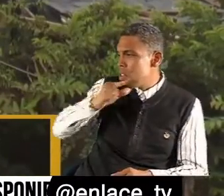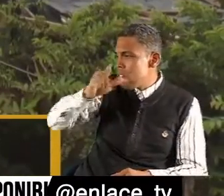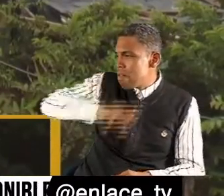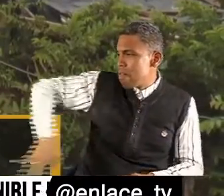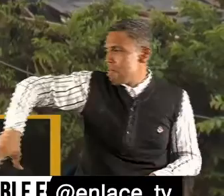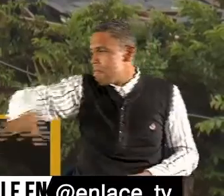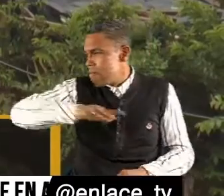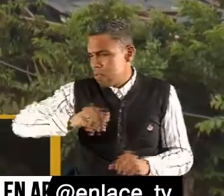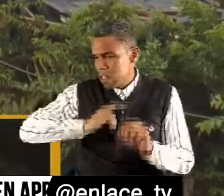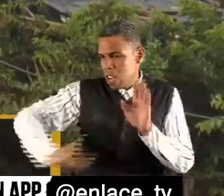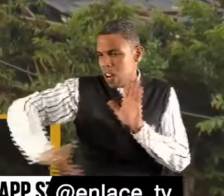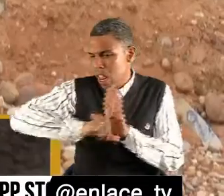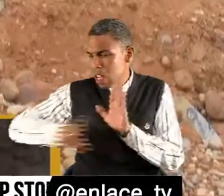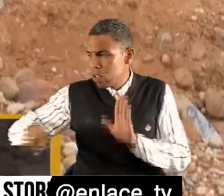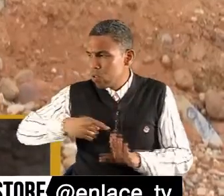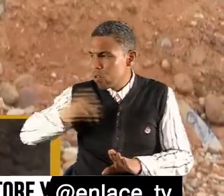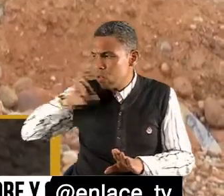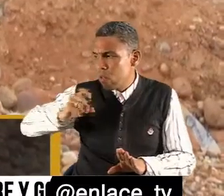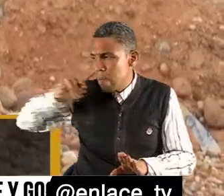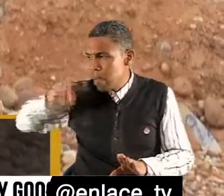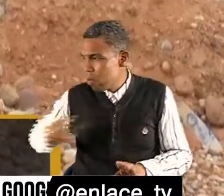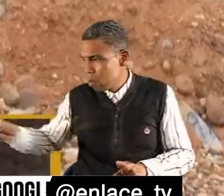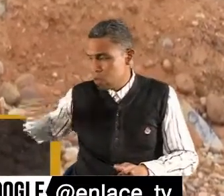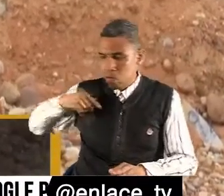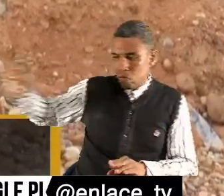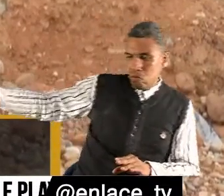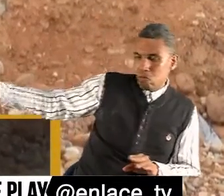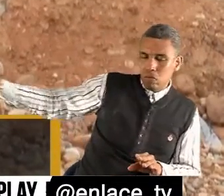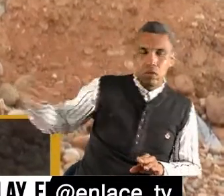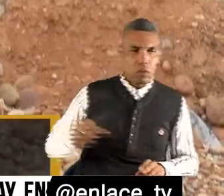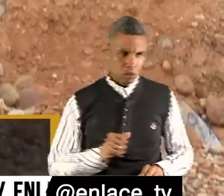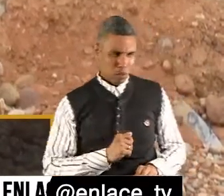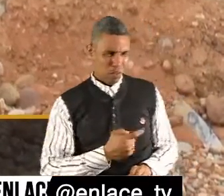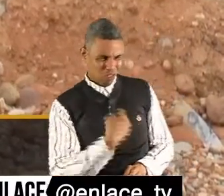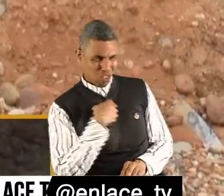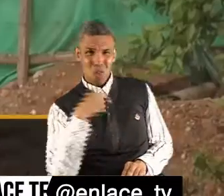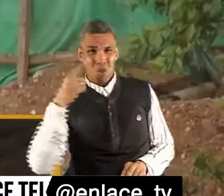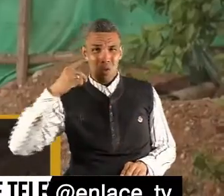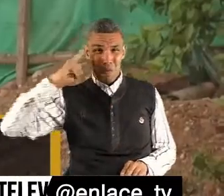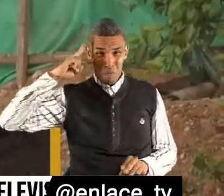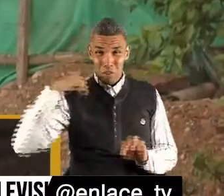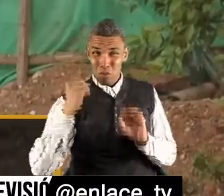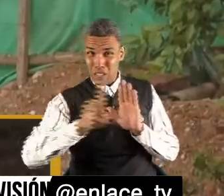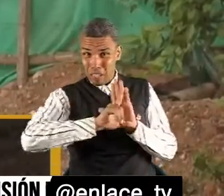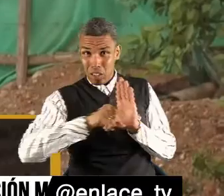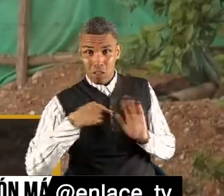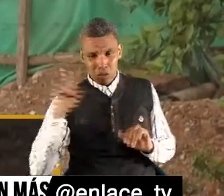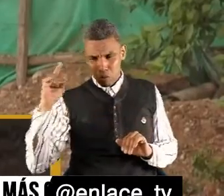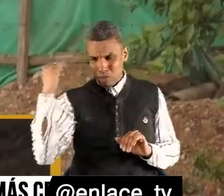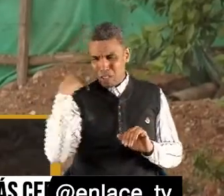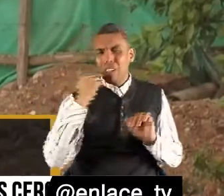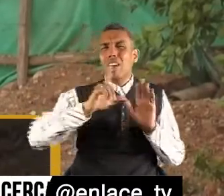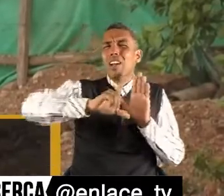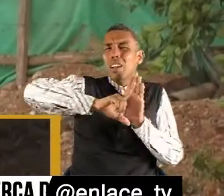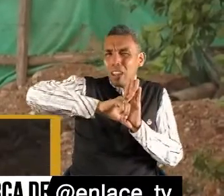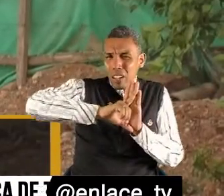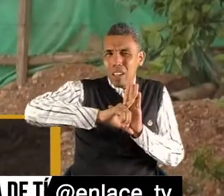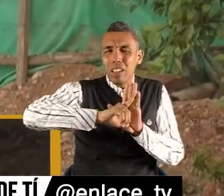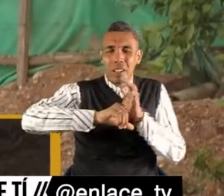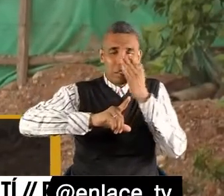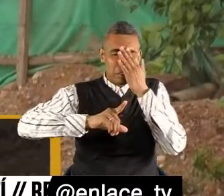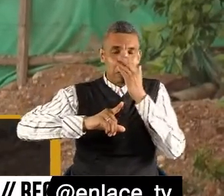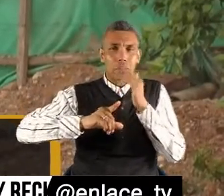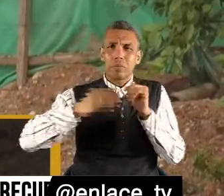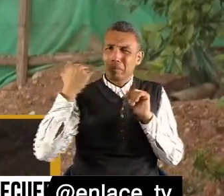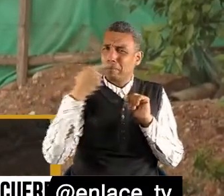la ley 005 de 2009, nos dice la Corte Constitucional que el Estado está en el deber